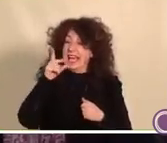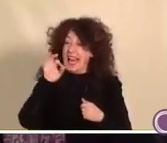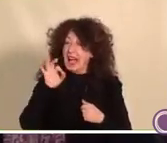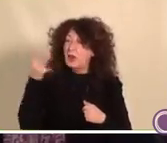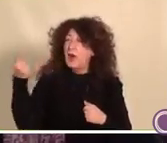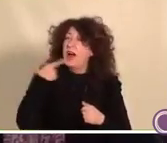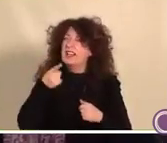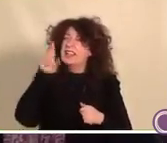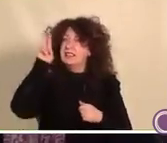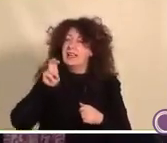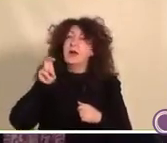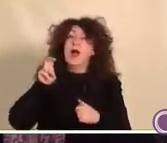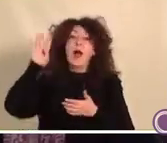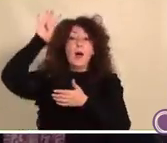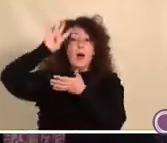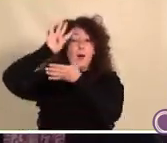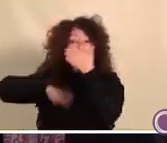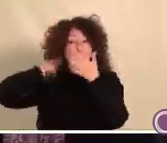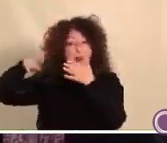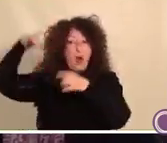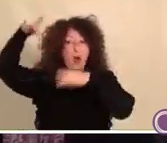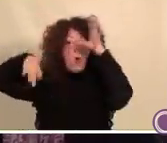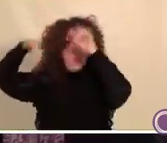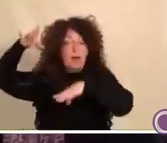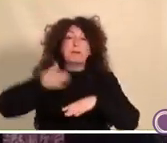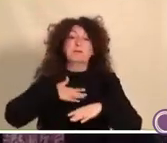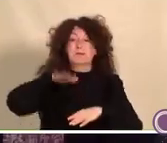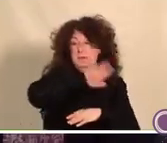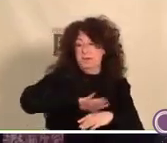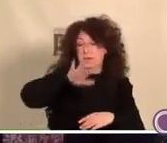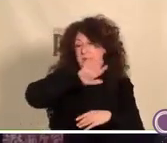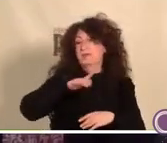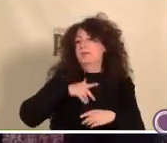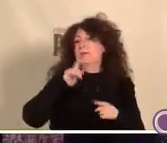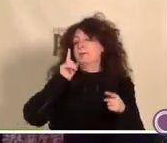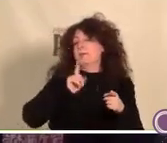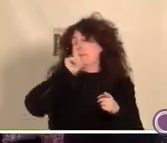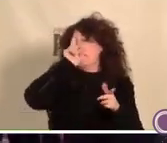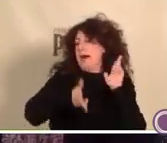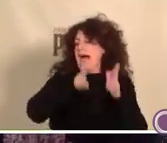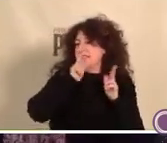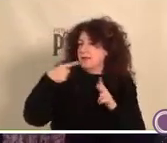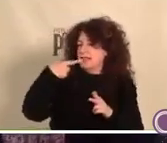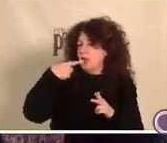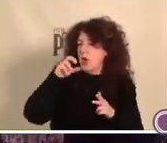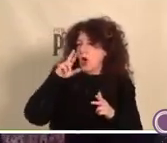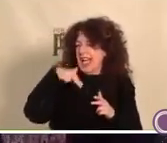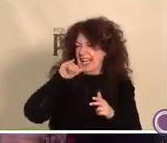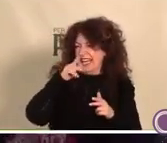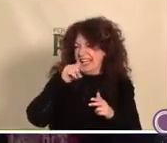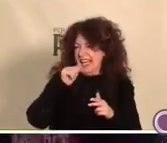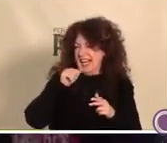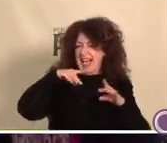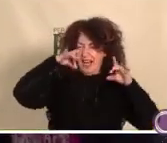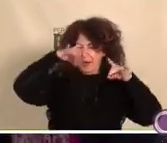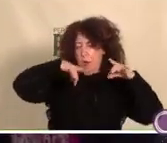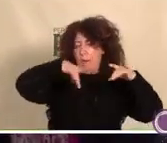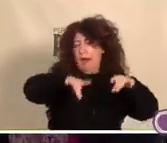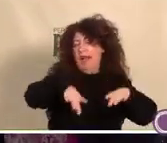hablado del bombardeo de barcelona y os quería hablar del bombardeo de gernika del que se cumplen 85 años este 26 de abril dentro de cuatro días